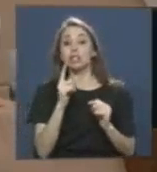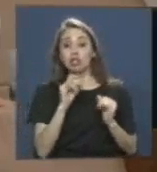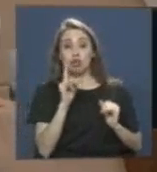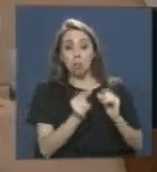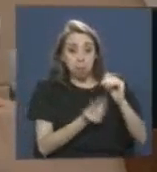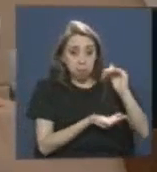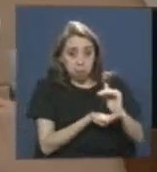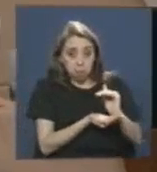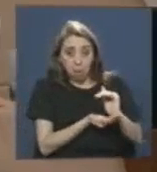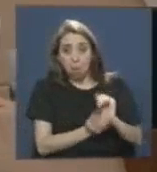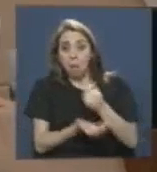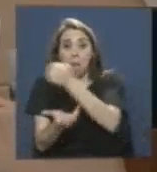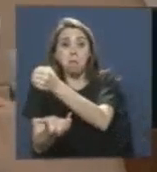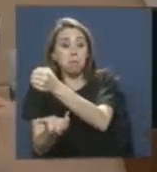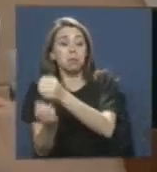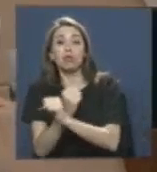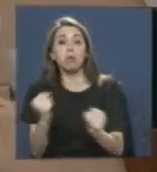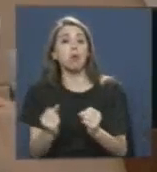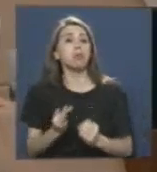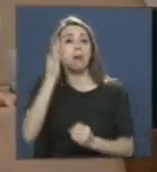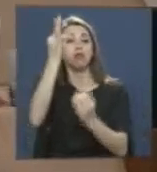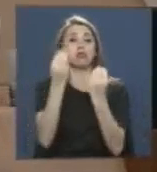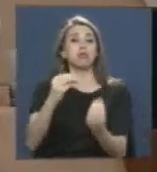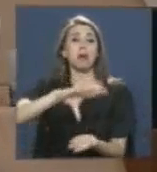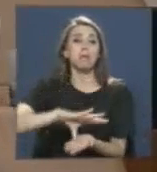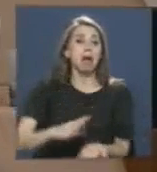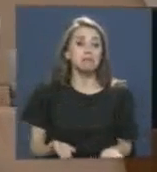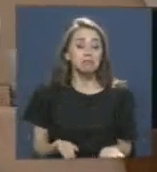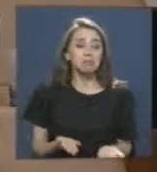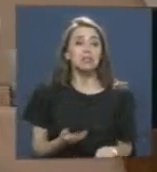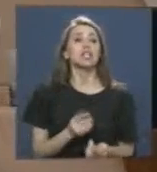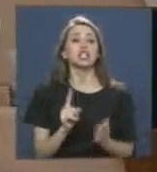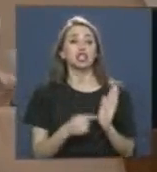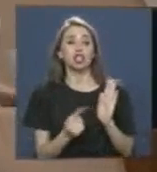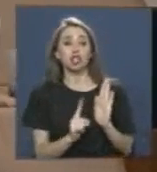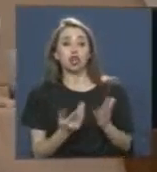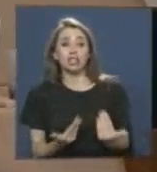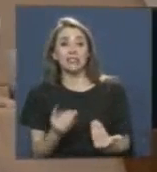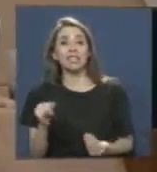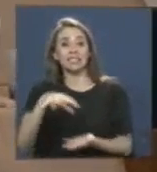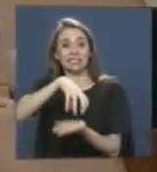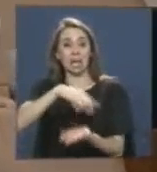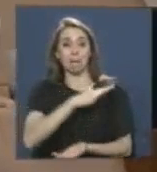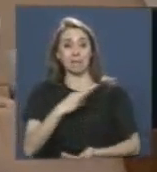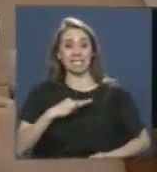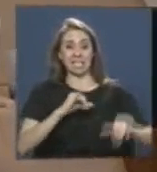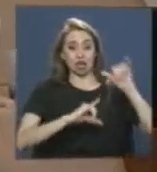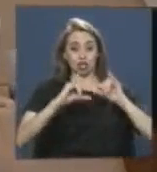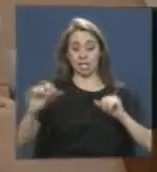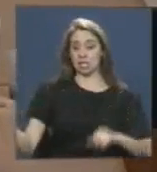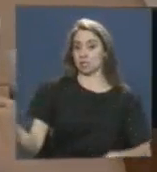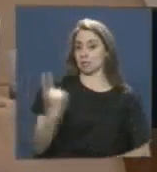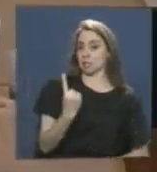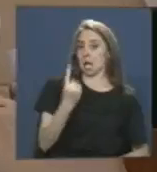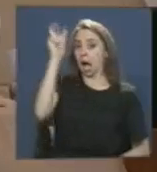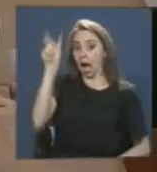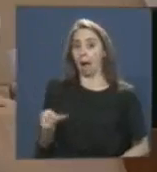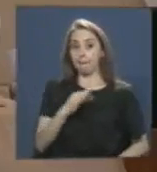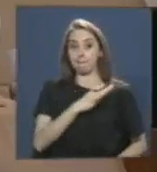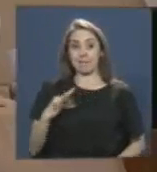como nación demanda. Y de poco ello también servirá si es que este ministerio y su futuro ministro no son